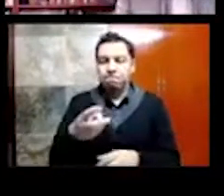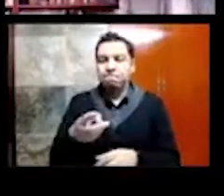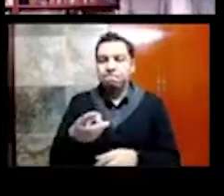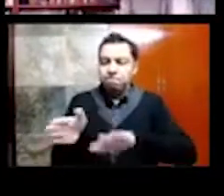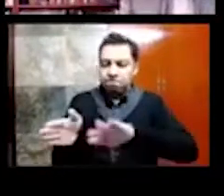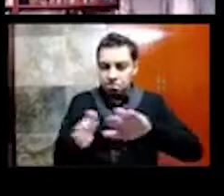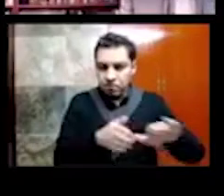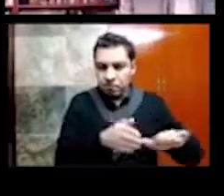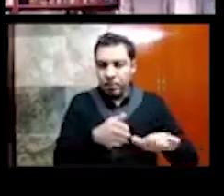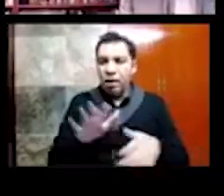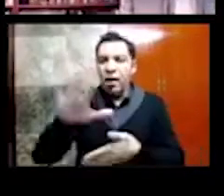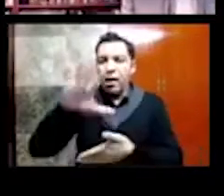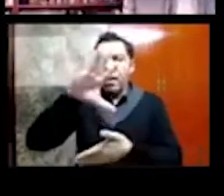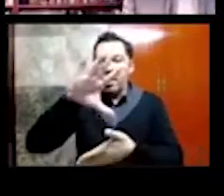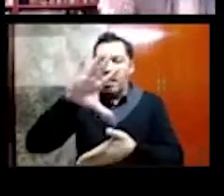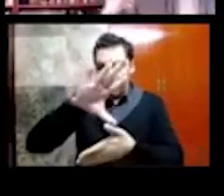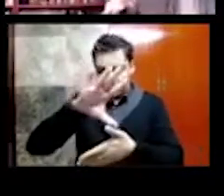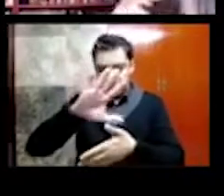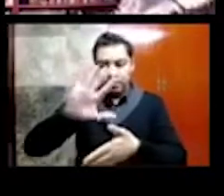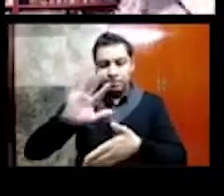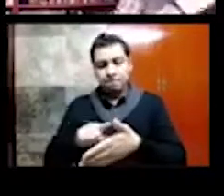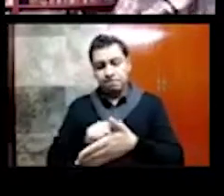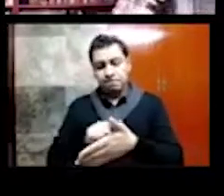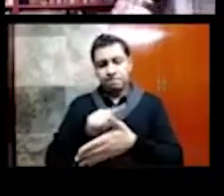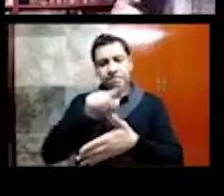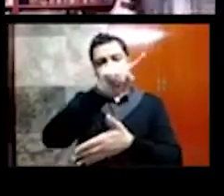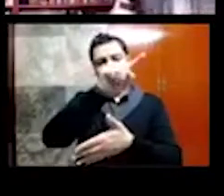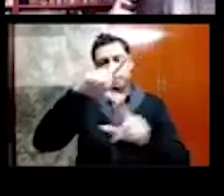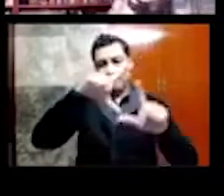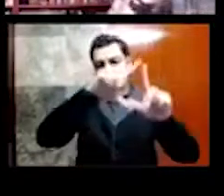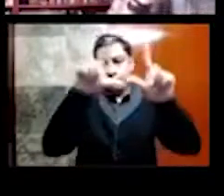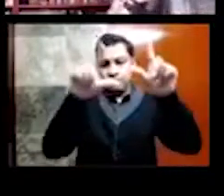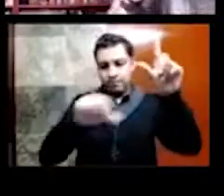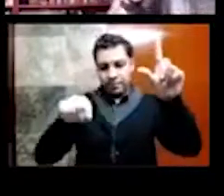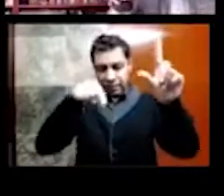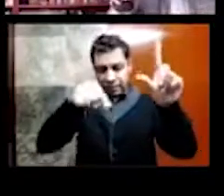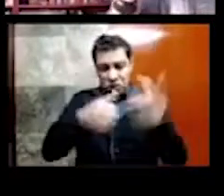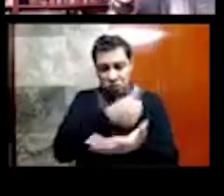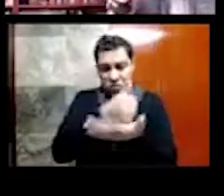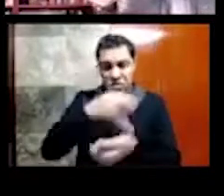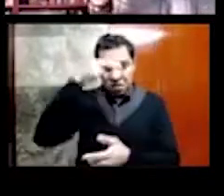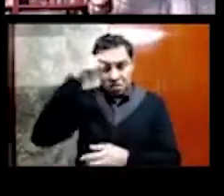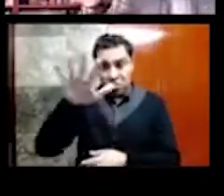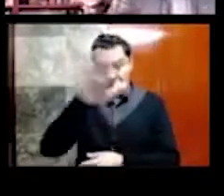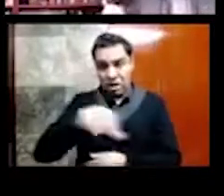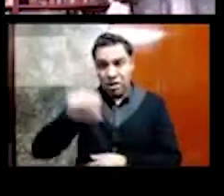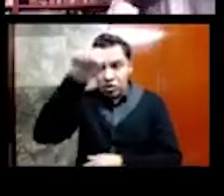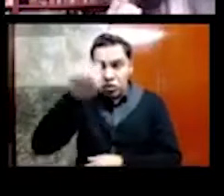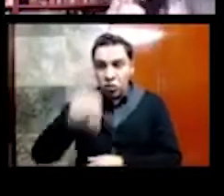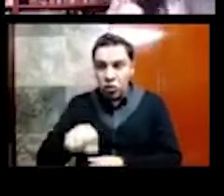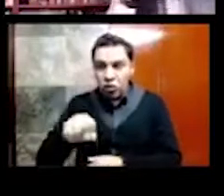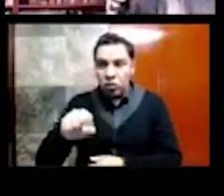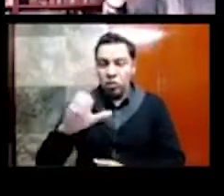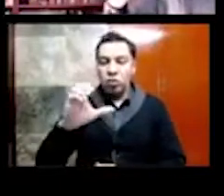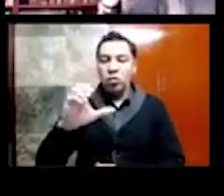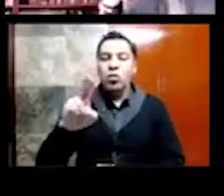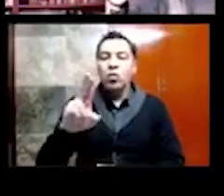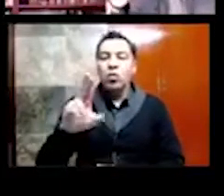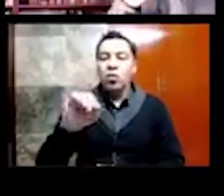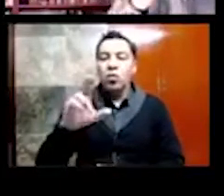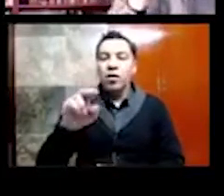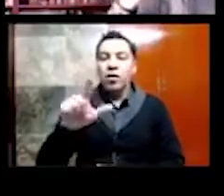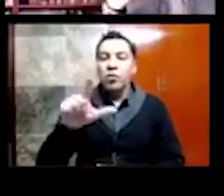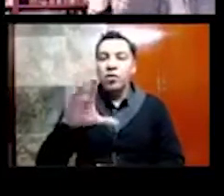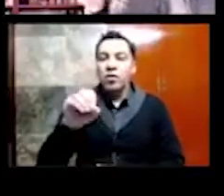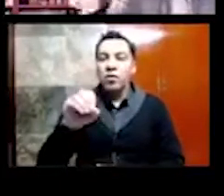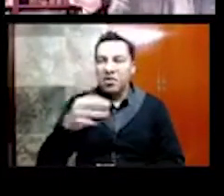secuencias cerámicas. Teotihuacán va hacia el 600 antes con presencia de grupos y aldeas de cazadores,